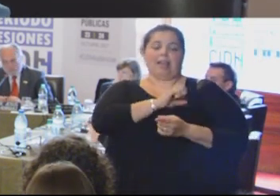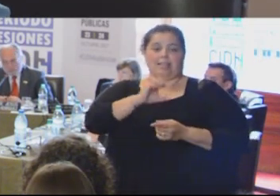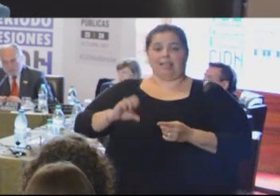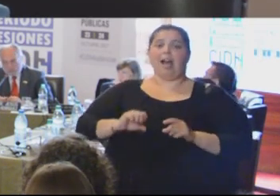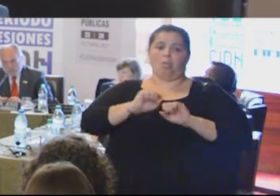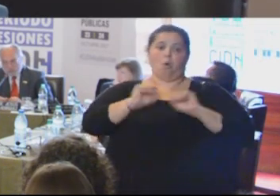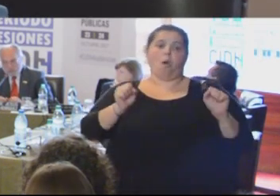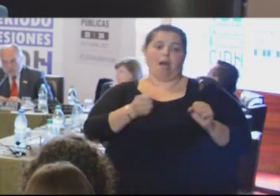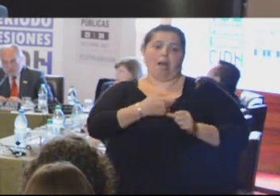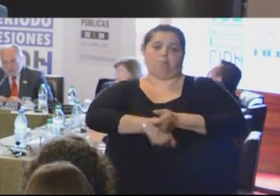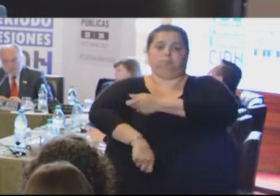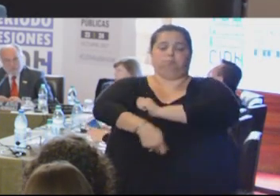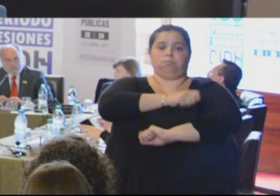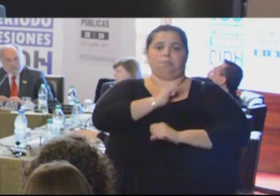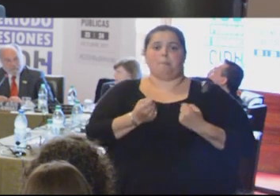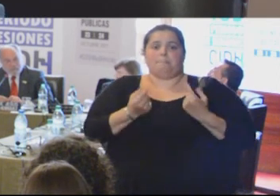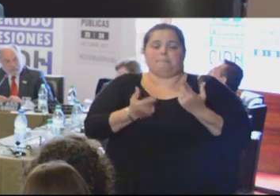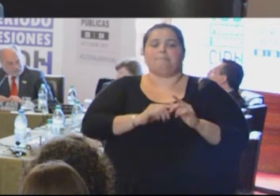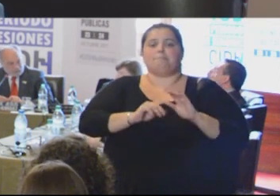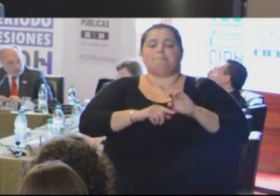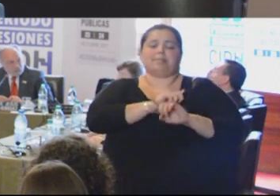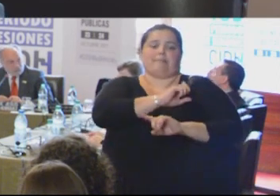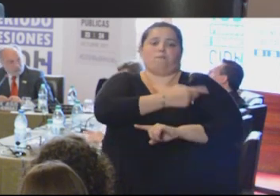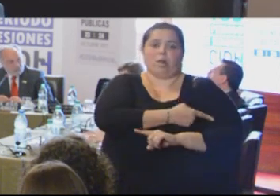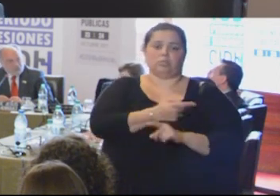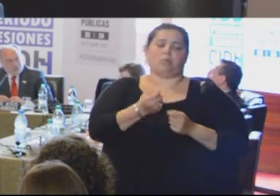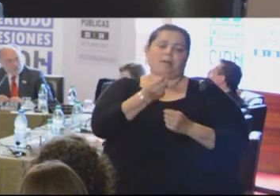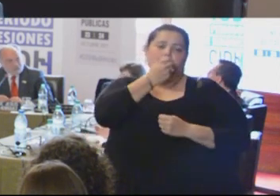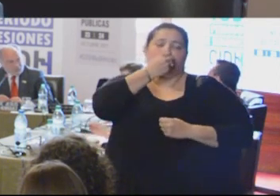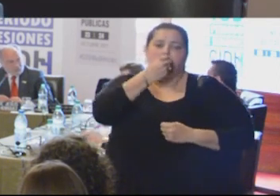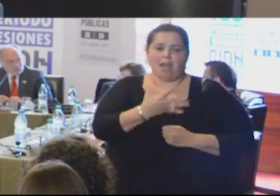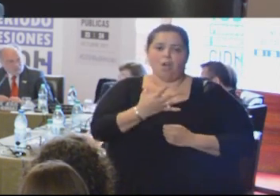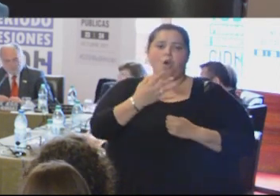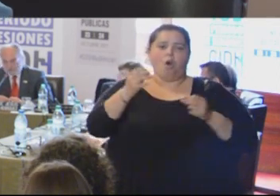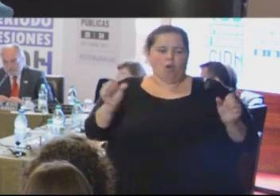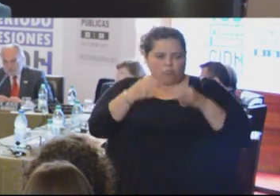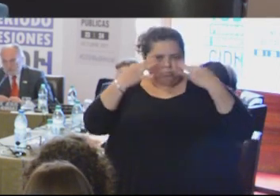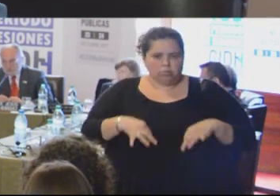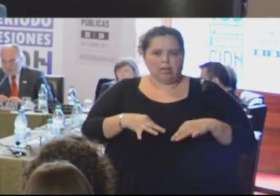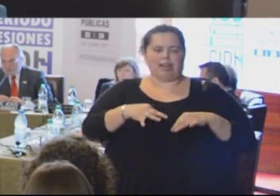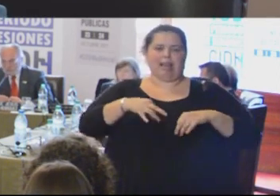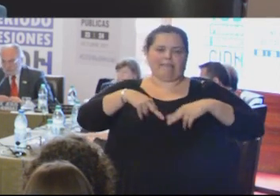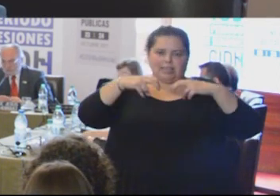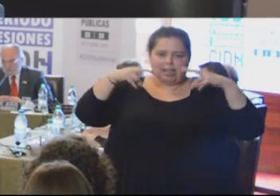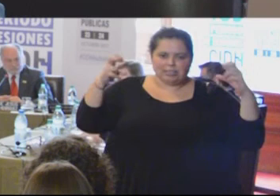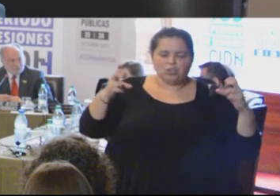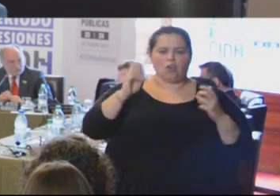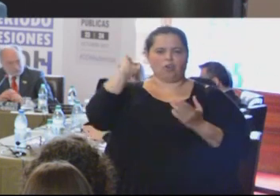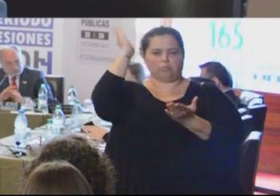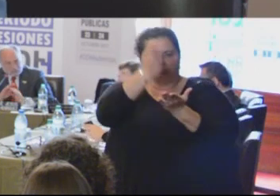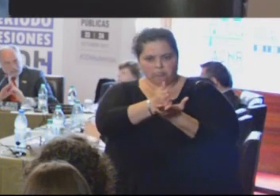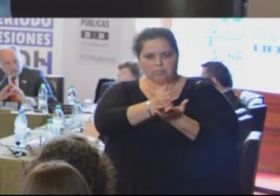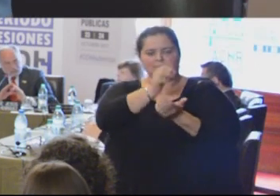cuanto a a una mayor eficacia en la investigación procesamiento y sanción de responsables de